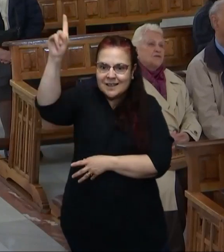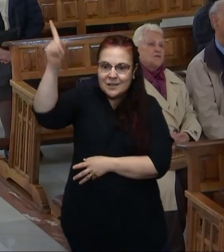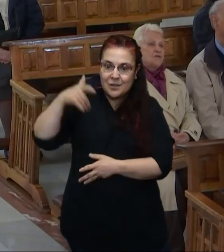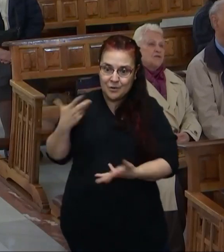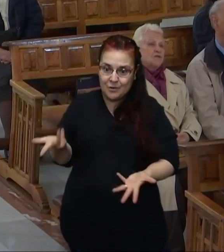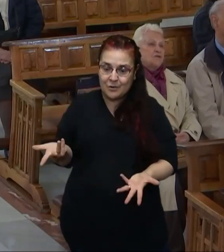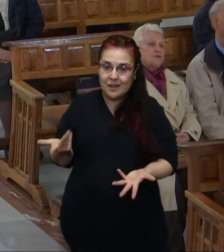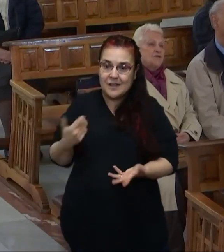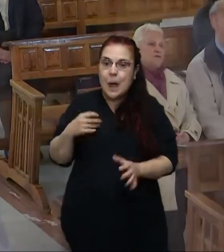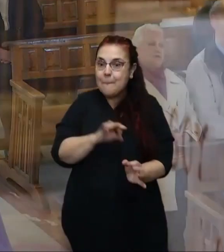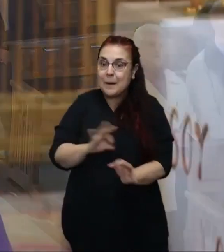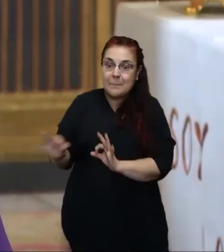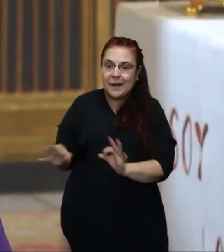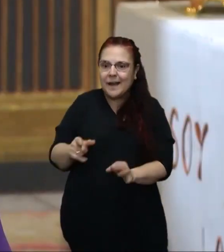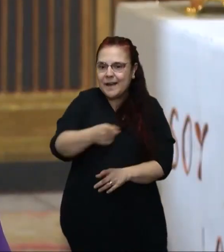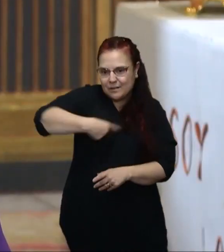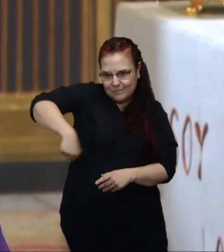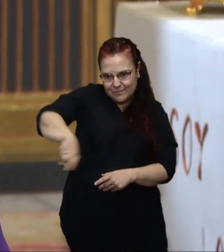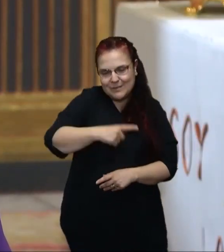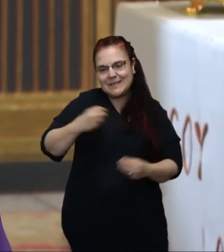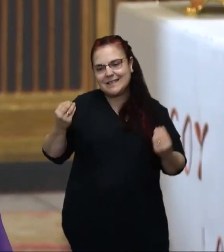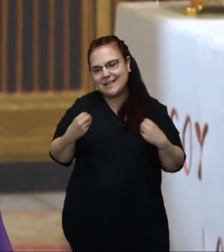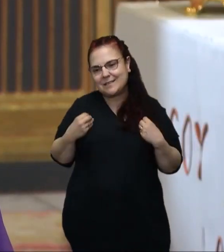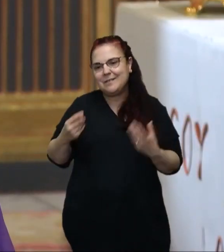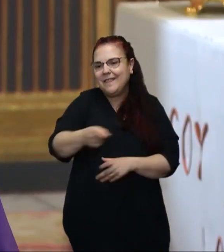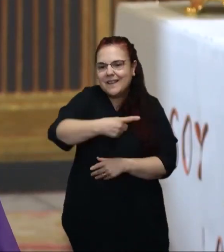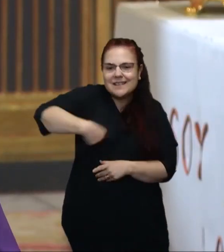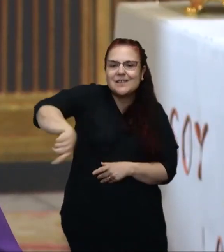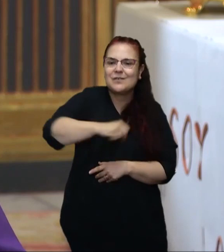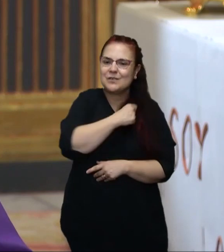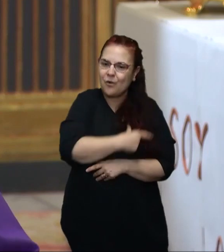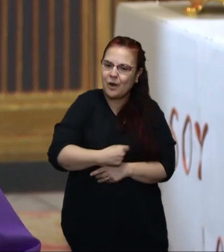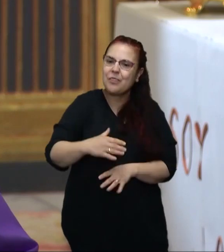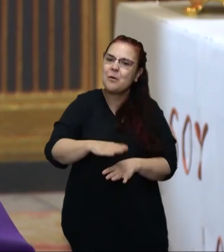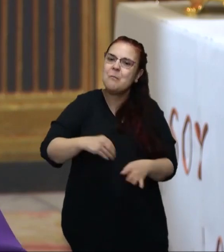a preparar nuestras vidas y nuestro corazón para